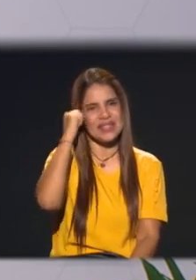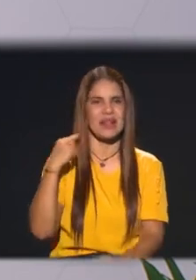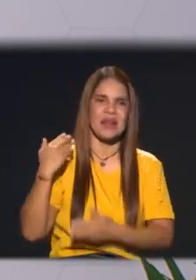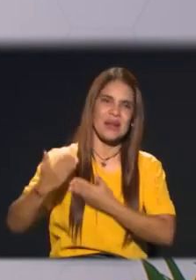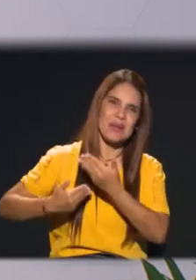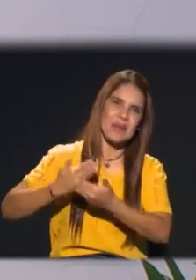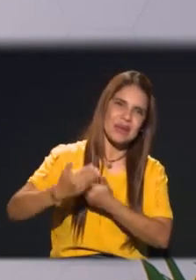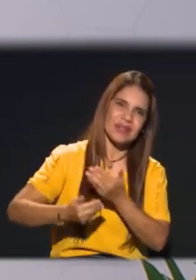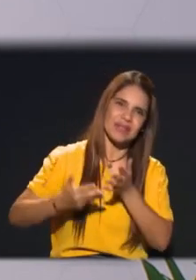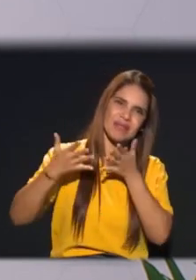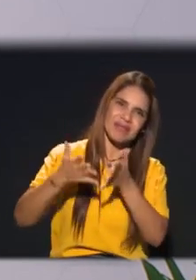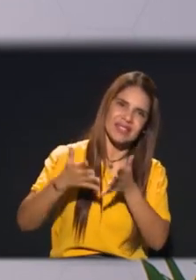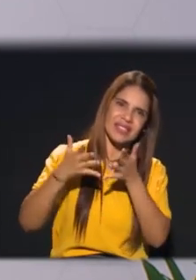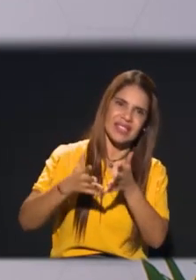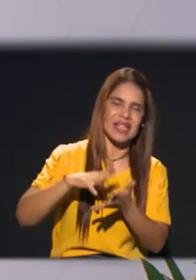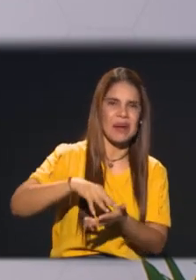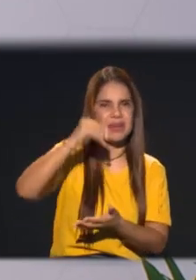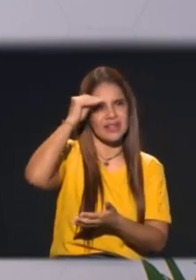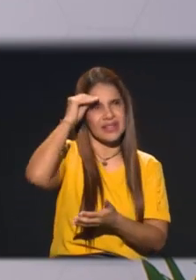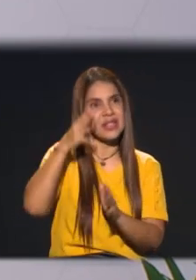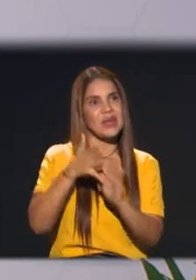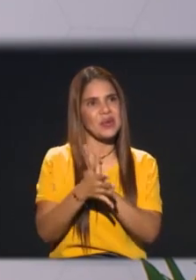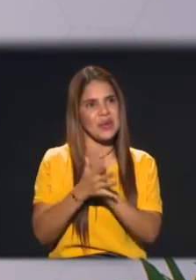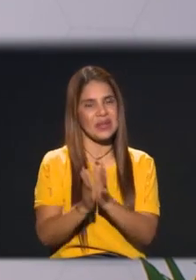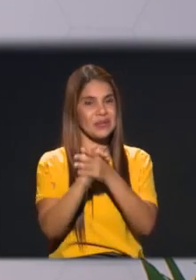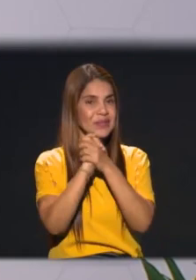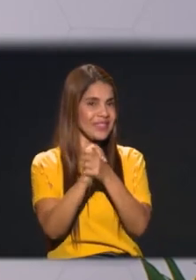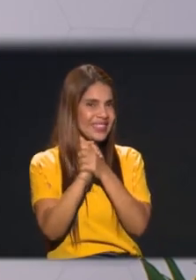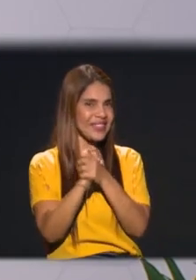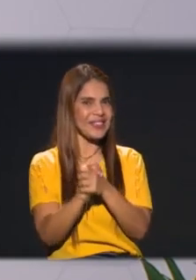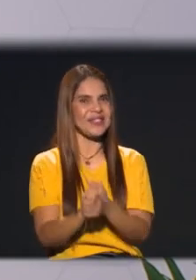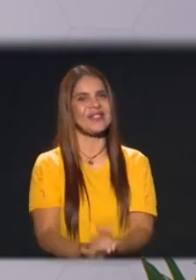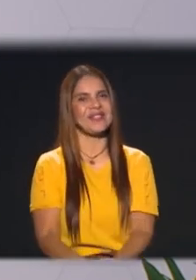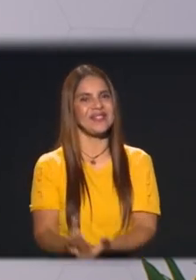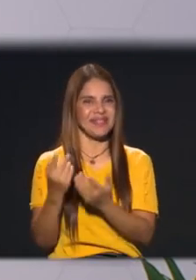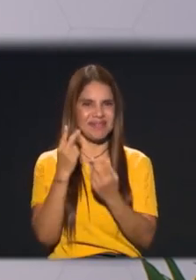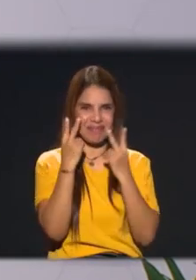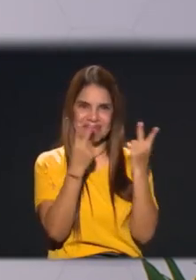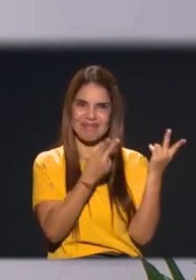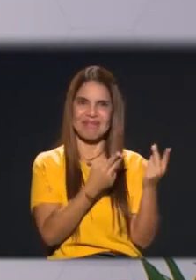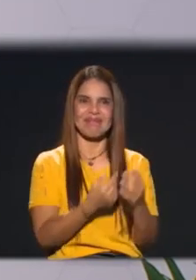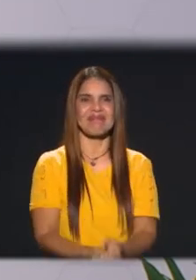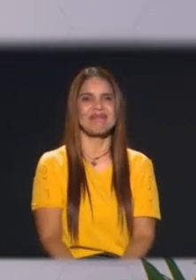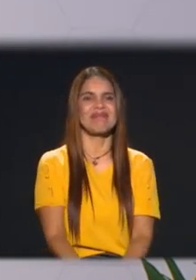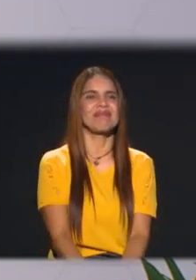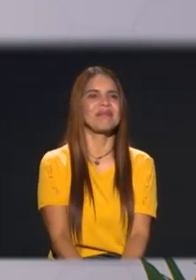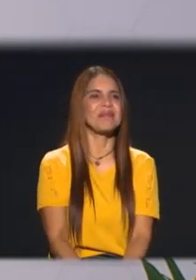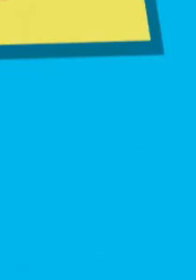en el proceso de enseñanza y aprendizaje con nosotros. Y les cuento que tenemos un saludo también que nos enviaron, entonces quiero que lo veamos.